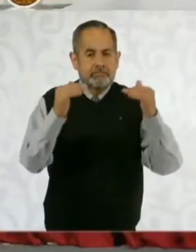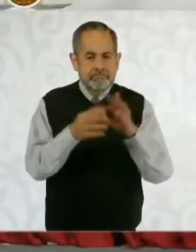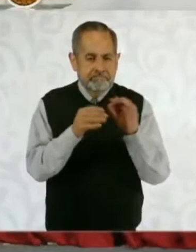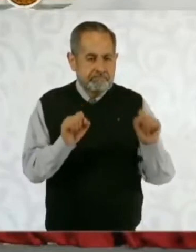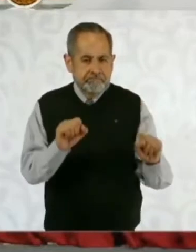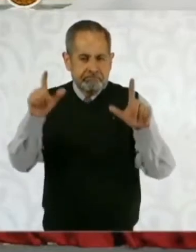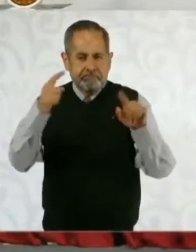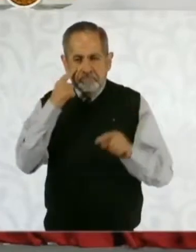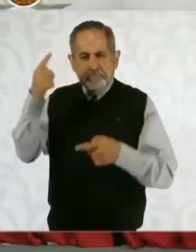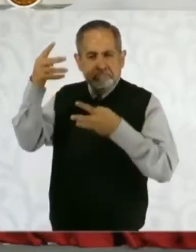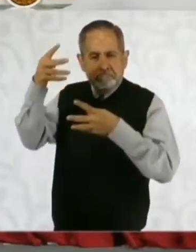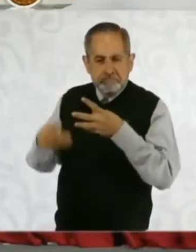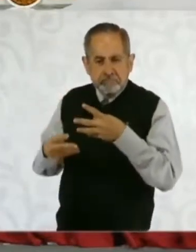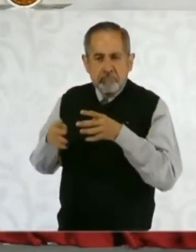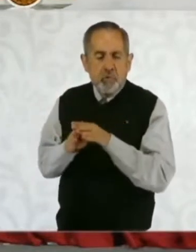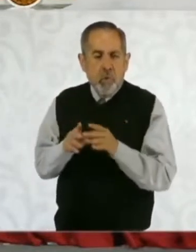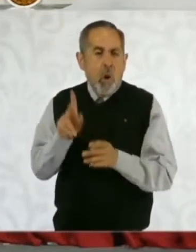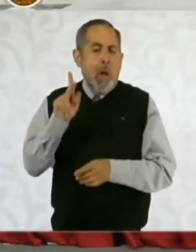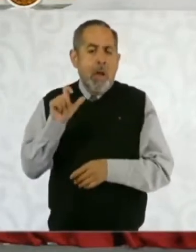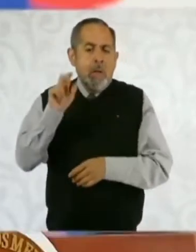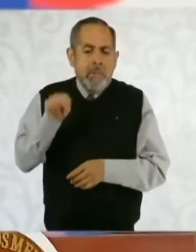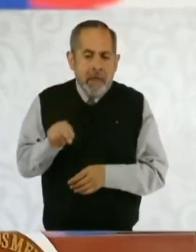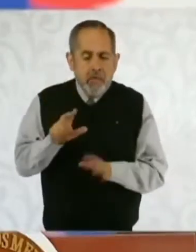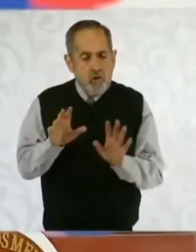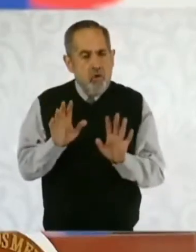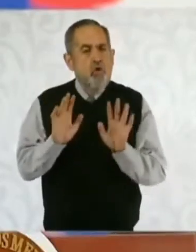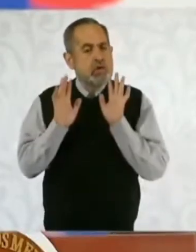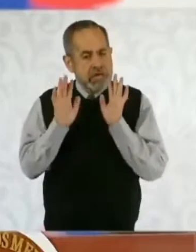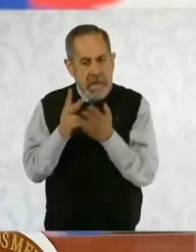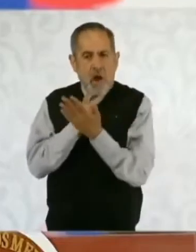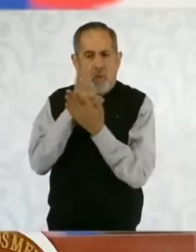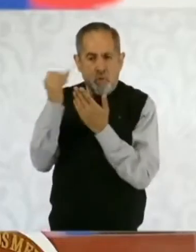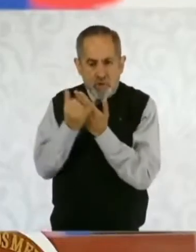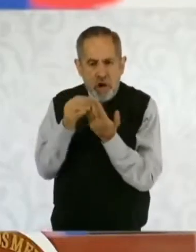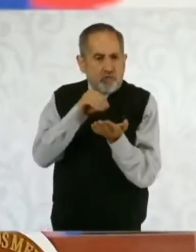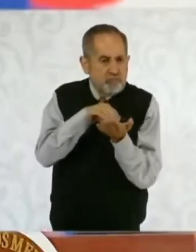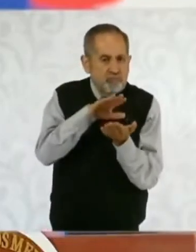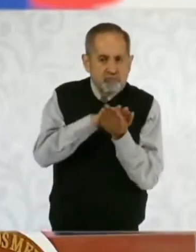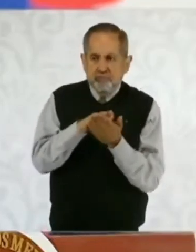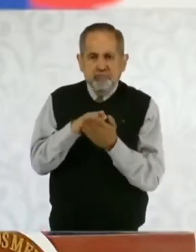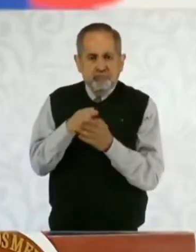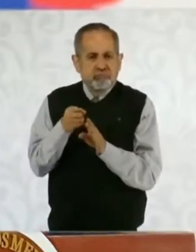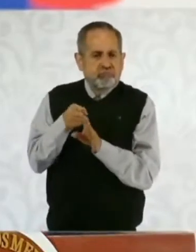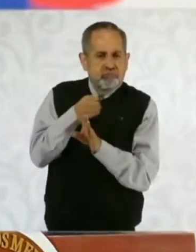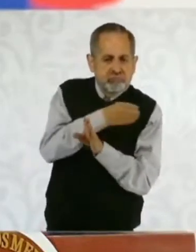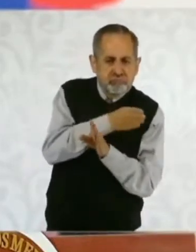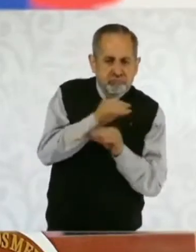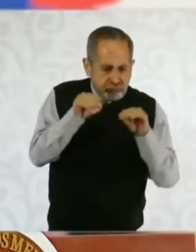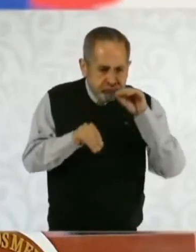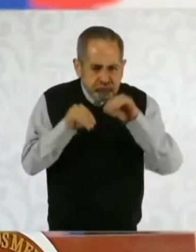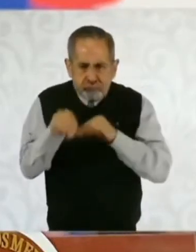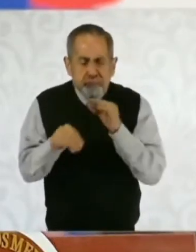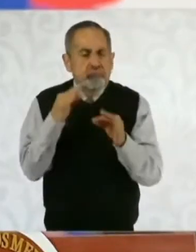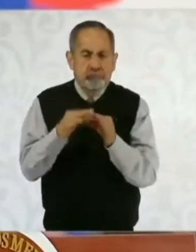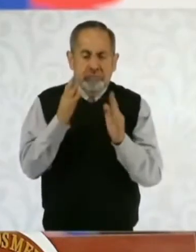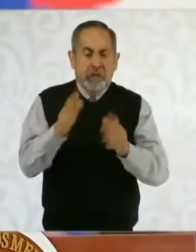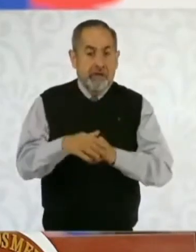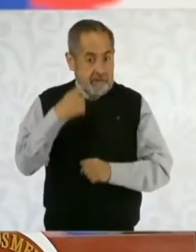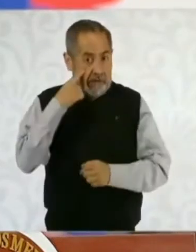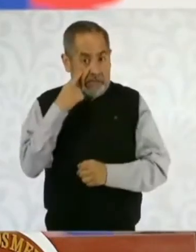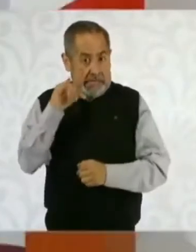vamos en este sentido. Ya no es solo un plan, sino un proyecto que ha ocurrido en los últimos años. Hoy el IMSS